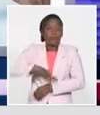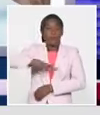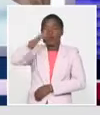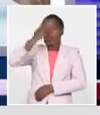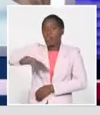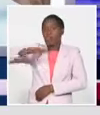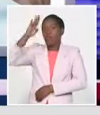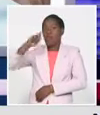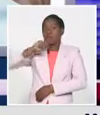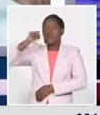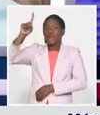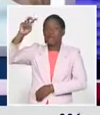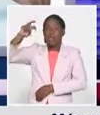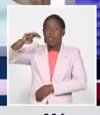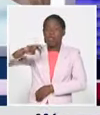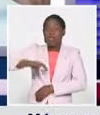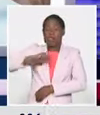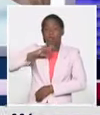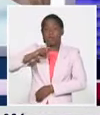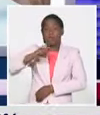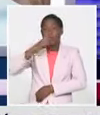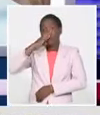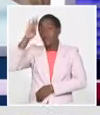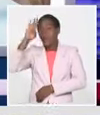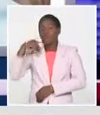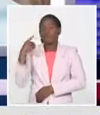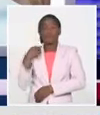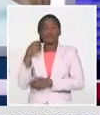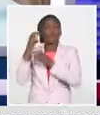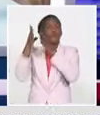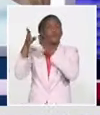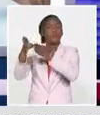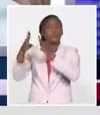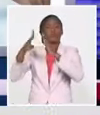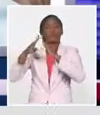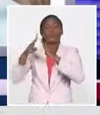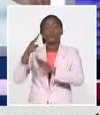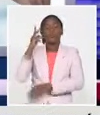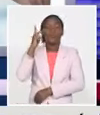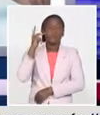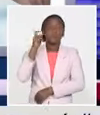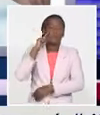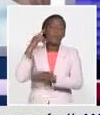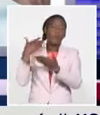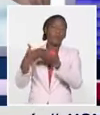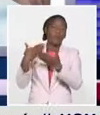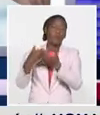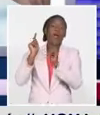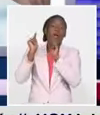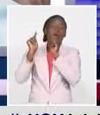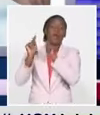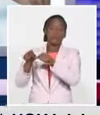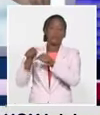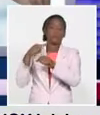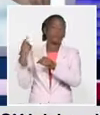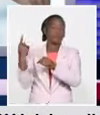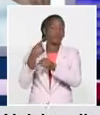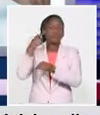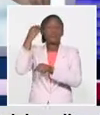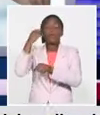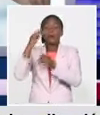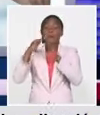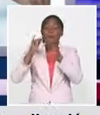que está entre las edades comprendidas en la cual estamos haciendo el estudio. Una vez que se apruebe el candidato, se